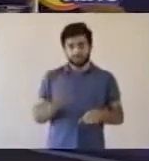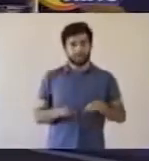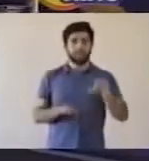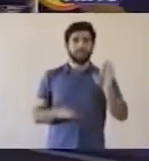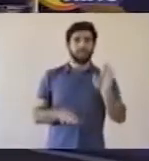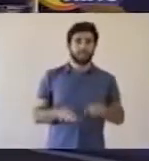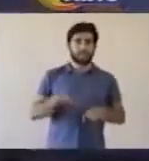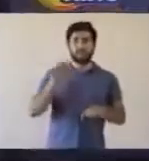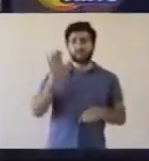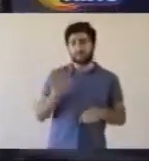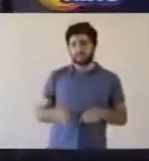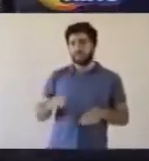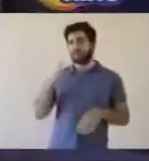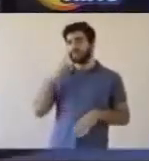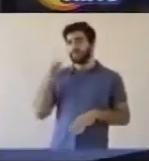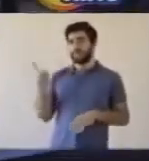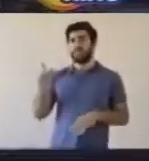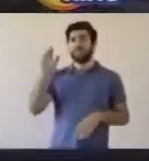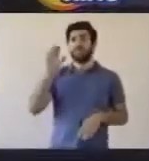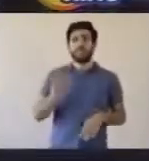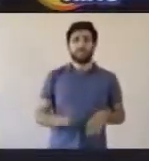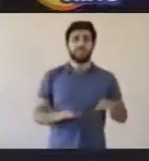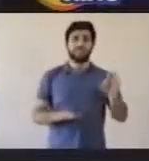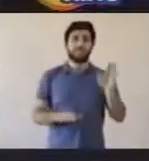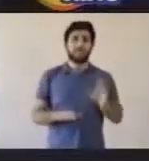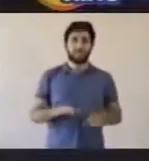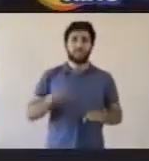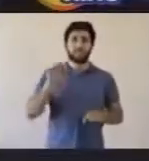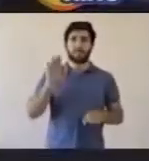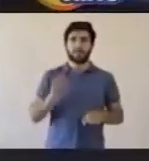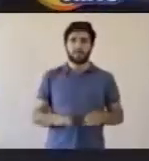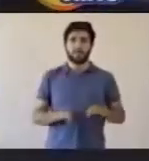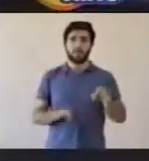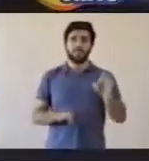con los pies. A tocar, a tocar.